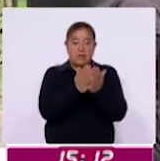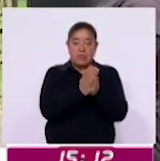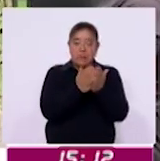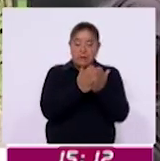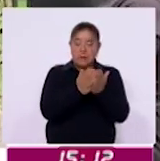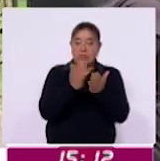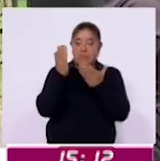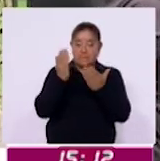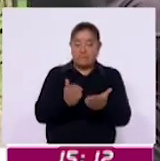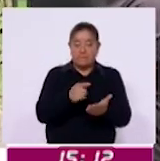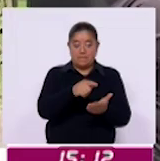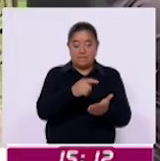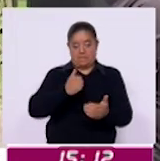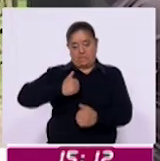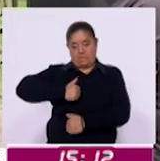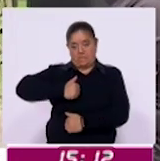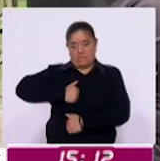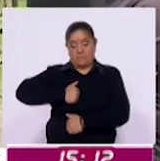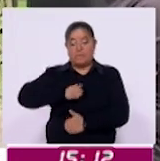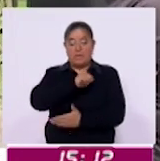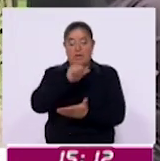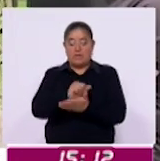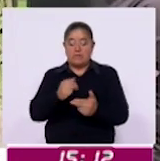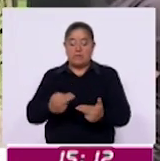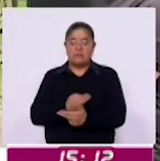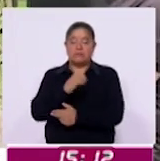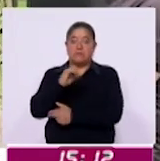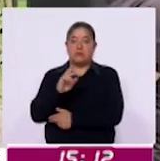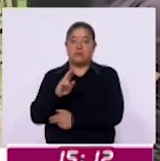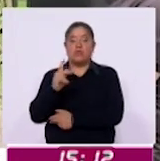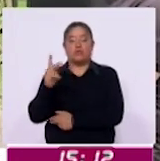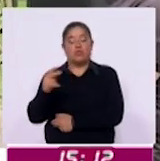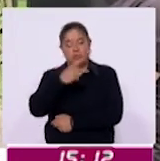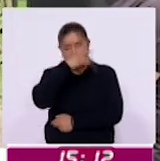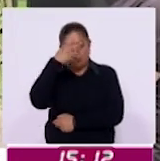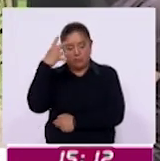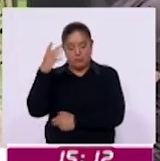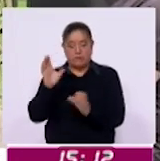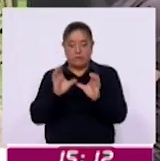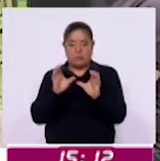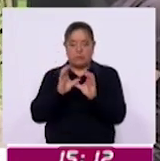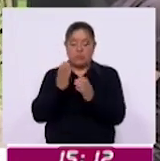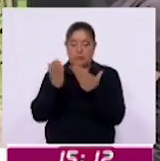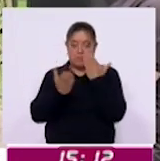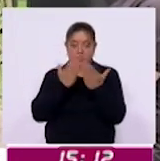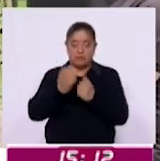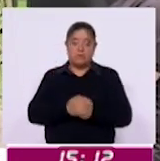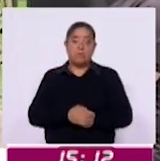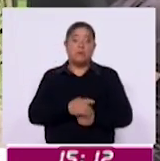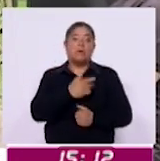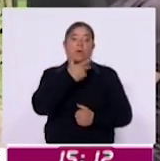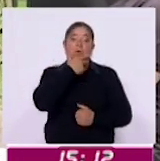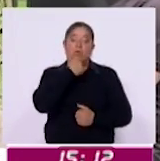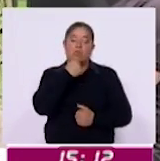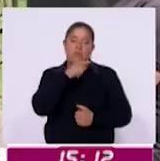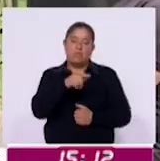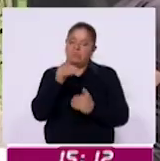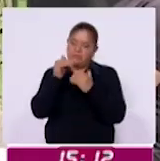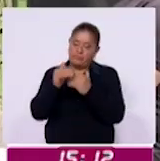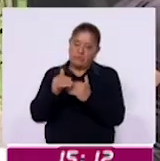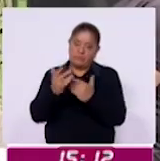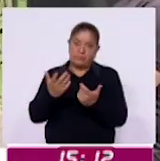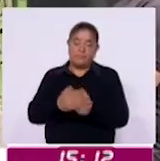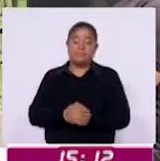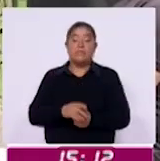militar, acta de nacimiento, CURP, credencial de lector y certificado de estudios. Esa es la documentación mínima que deben de traer